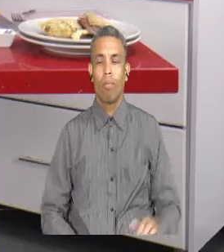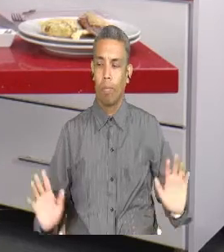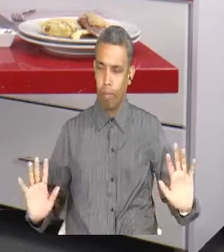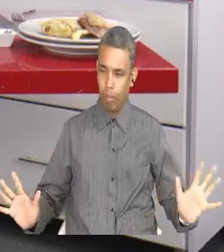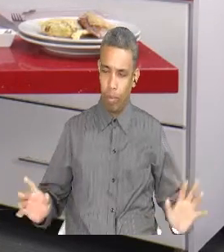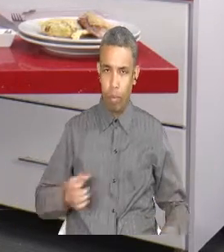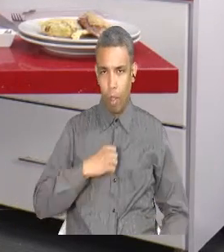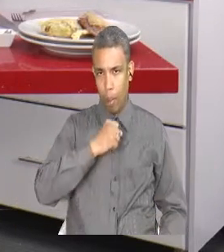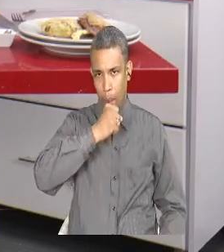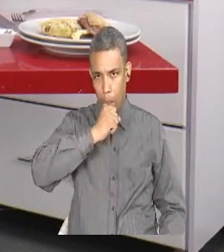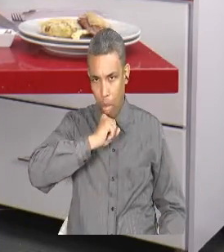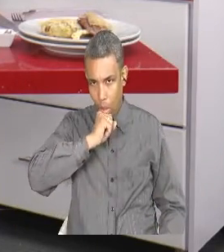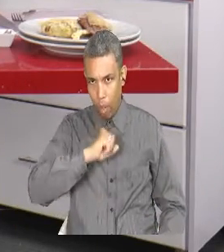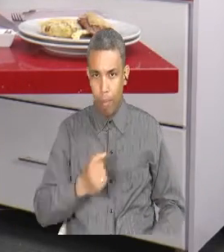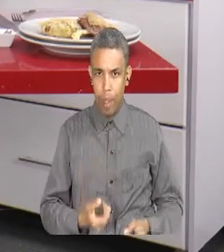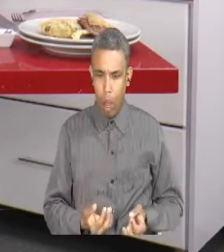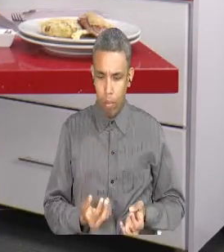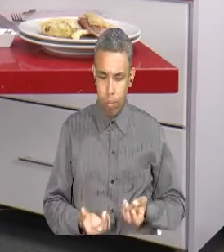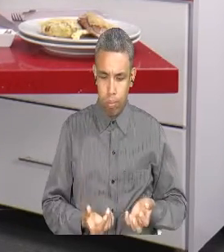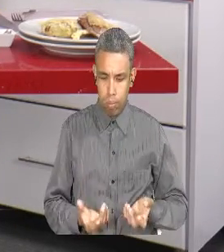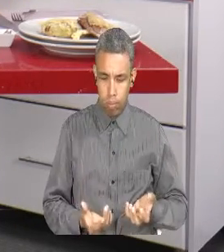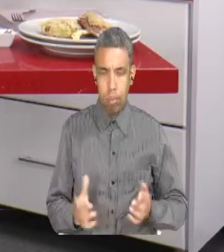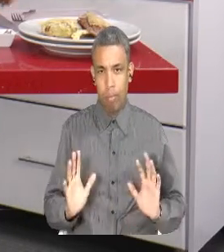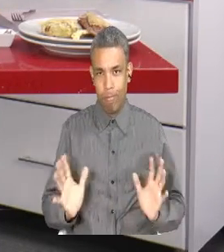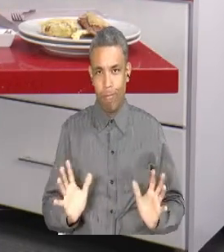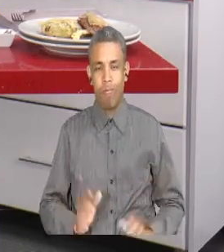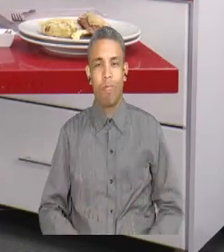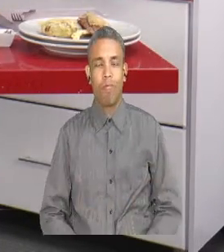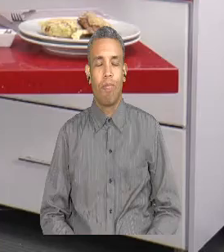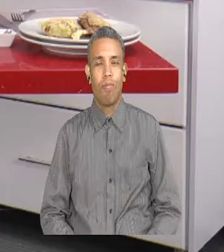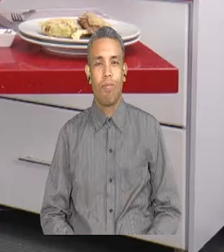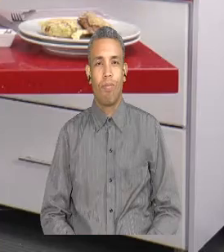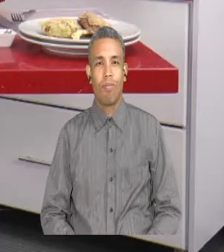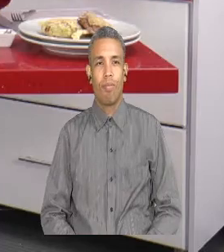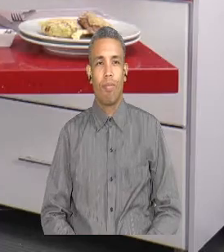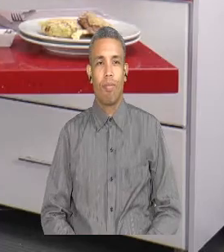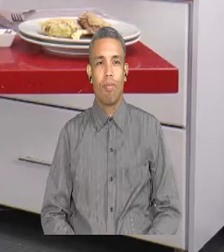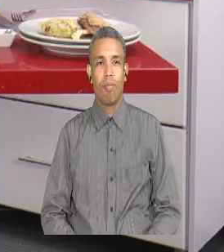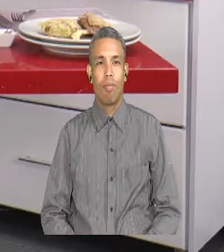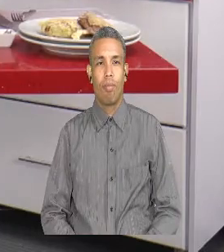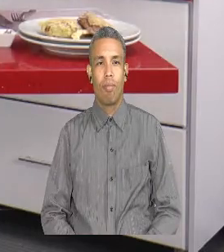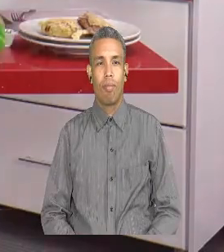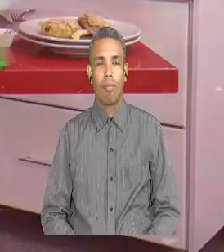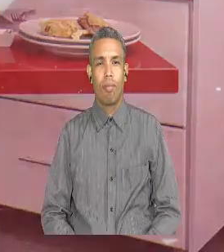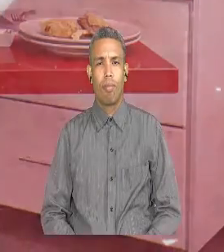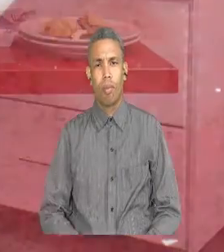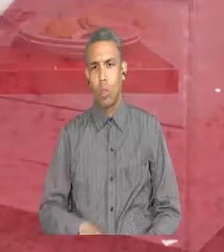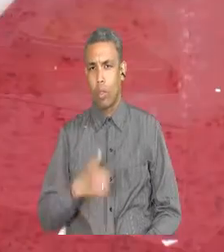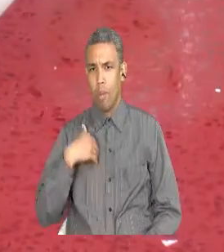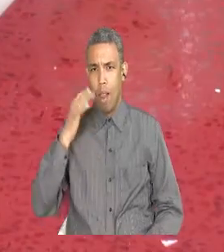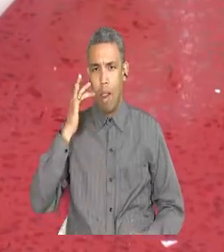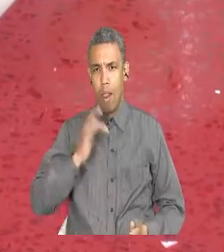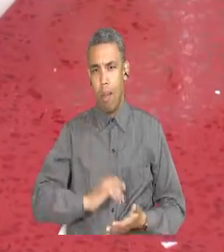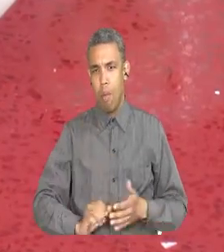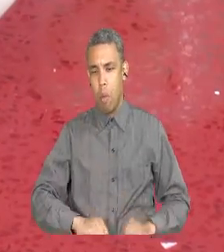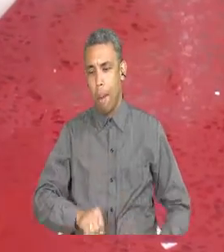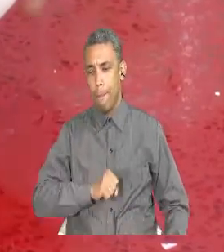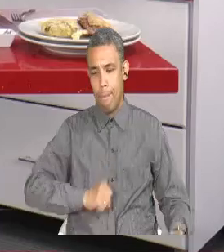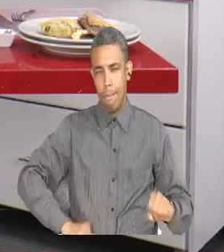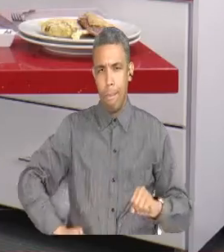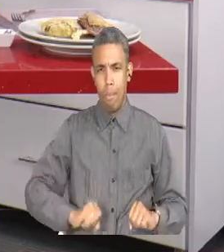helados. Uh-huh. Voy a poner esto por acá atrás. Ok. Bueno, yo vi, por acá. Yo vi que tú ahorita, mientras estábamos en la